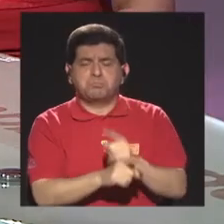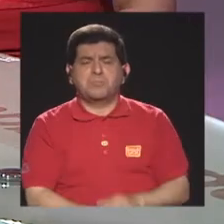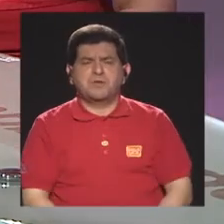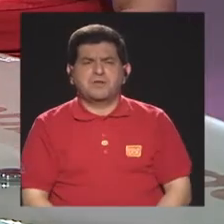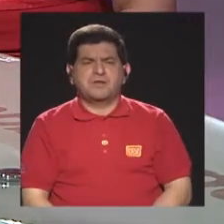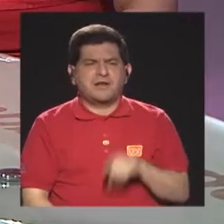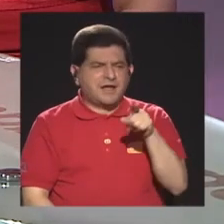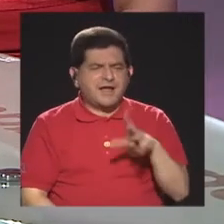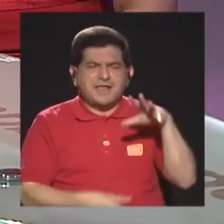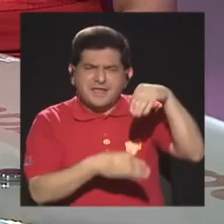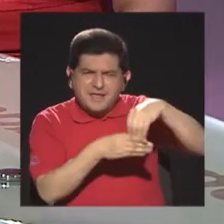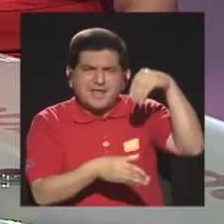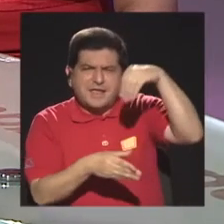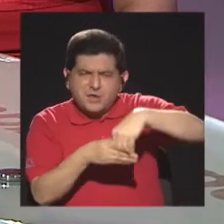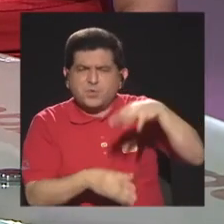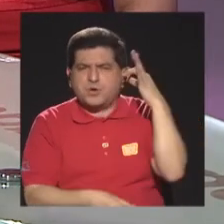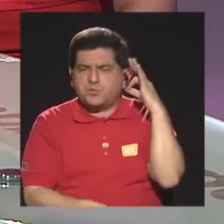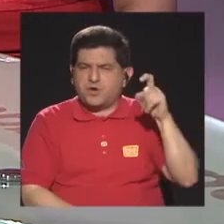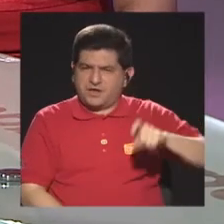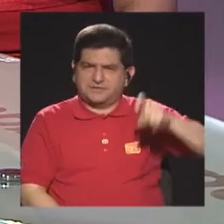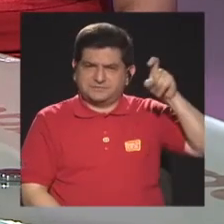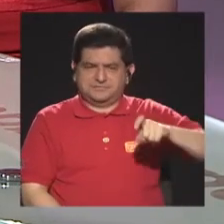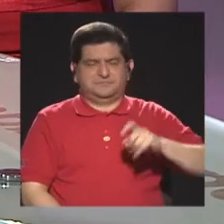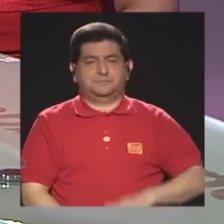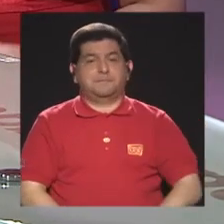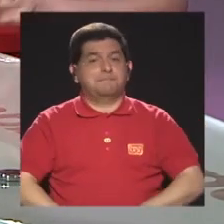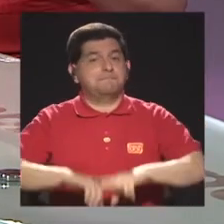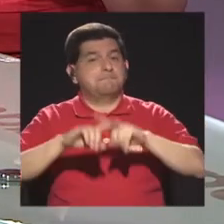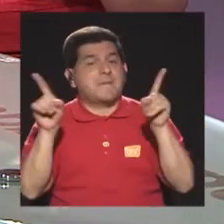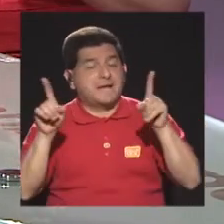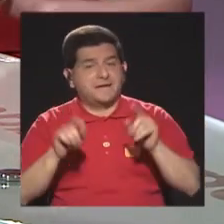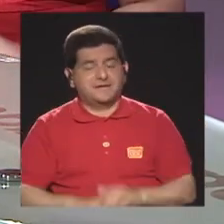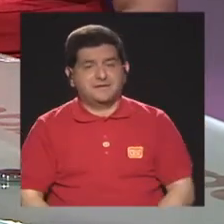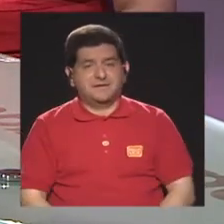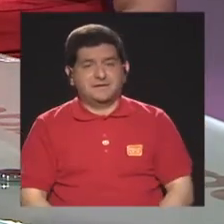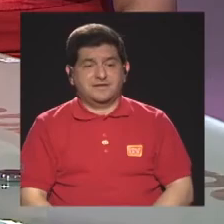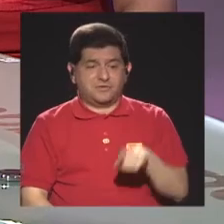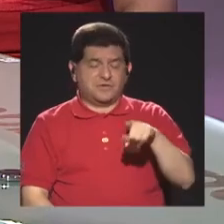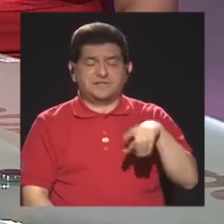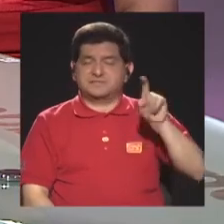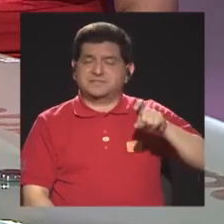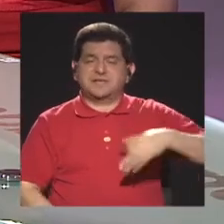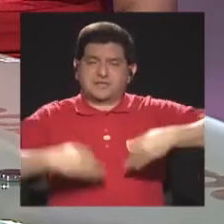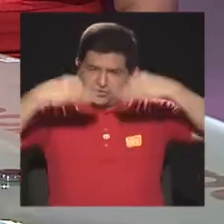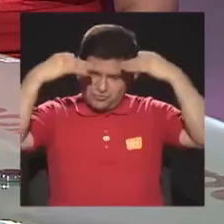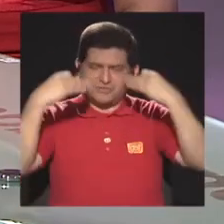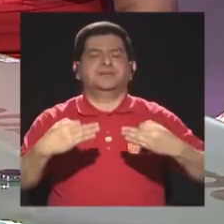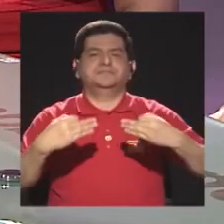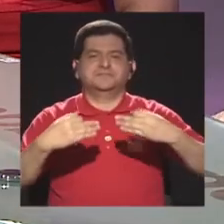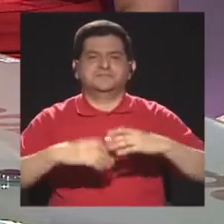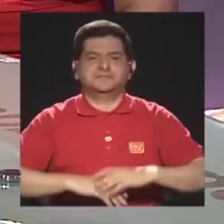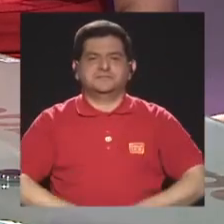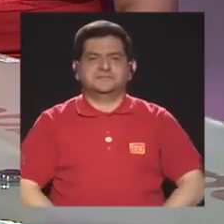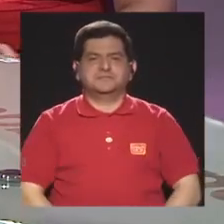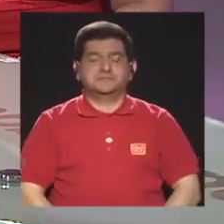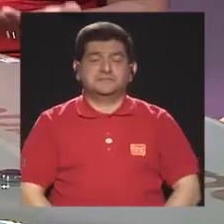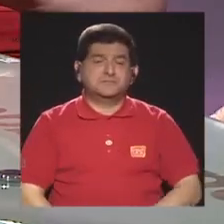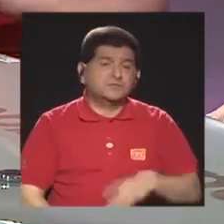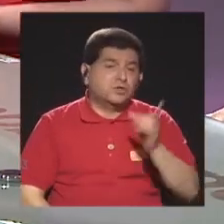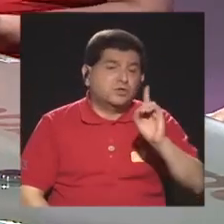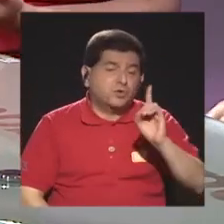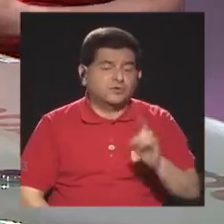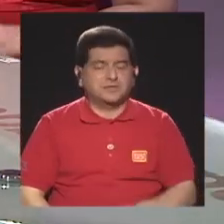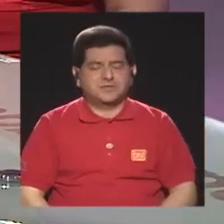por incorporar más mujeres, pero es un tema de decisión, ¿verdad? De toma de decisión en la parte política